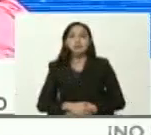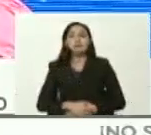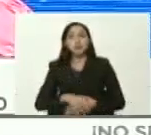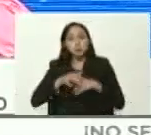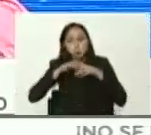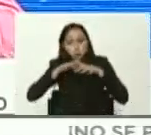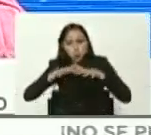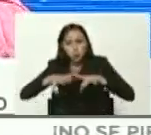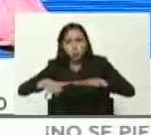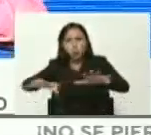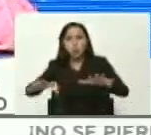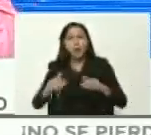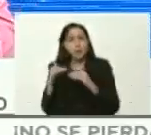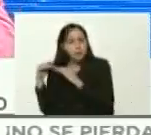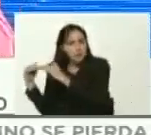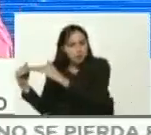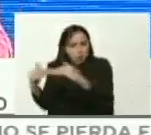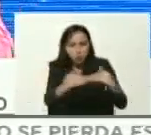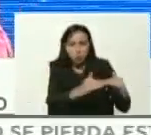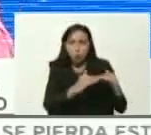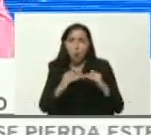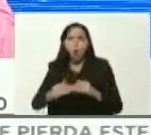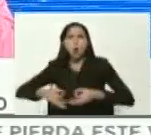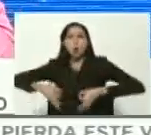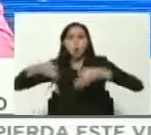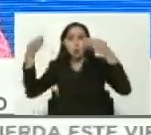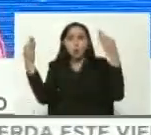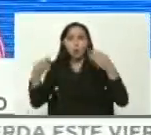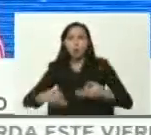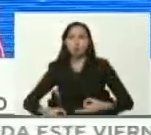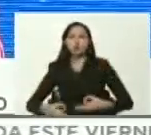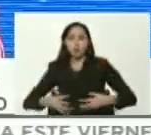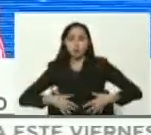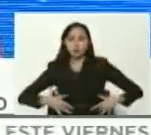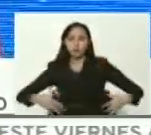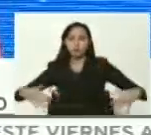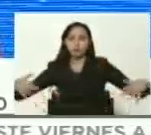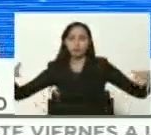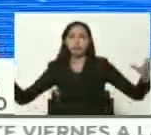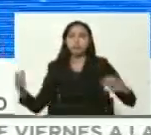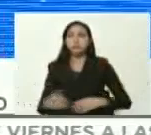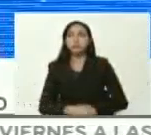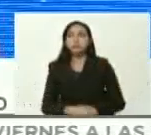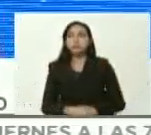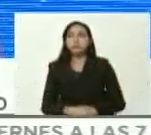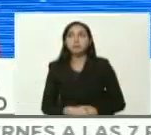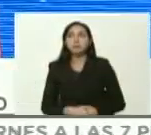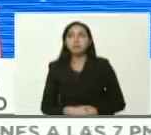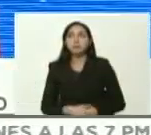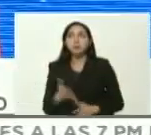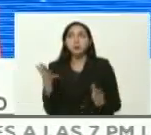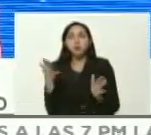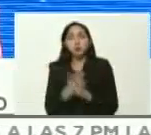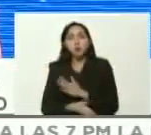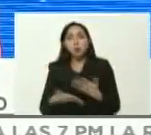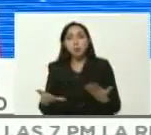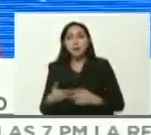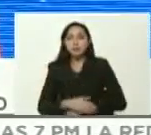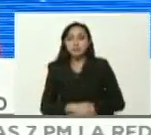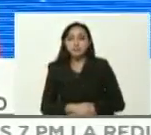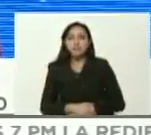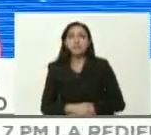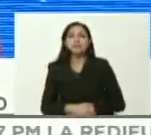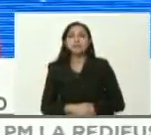distribución equitativa, justa, igualitaria de la riqueza. ¿A través de qué? En primer lugar,